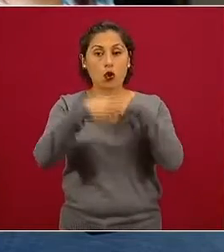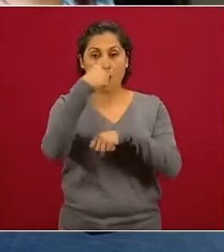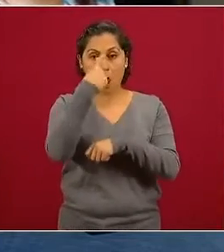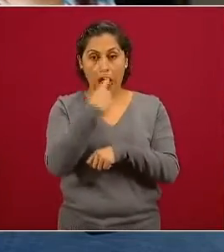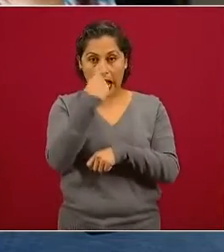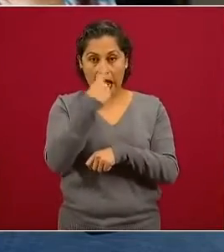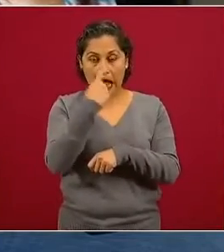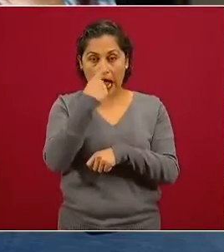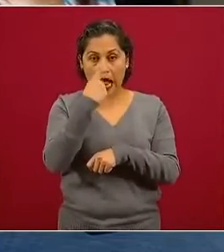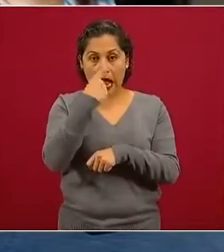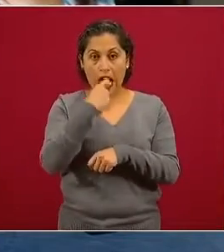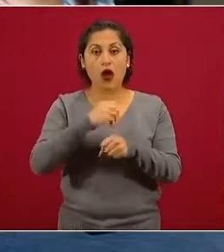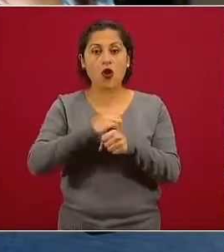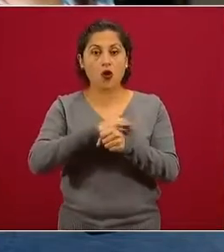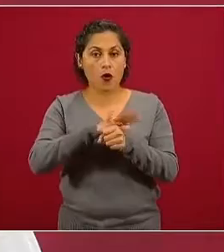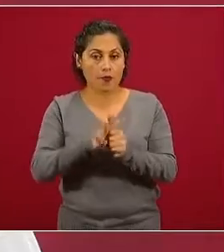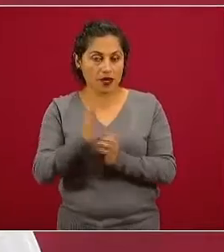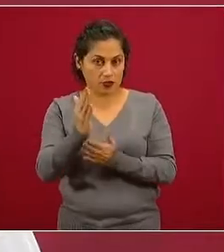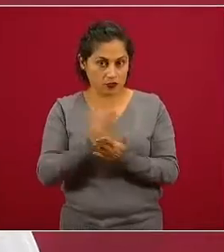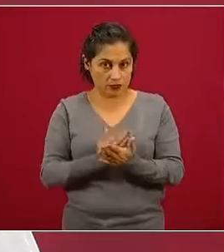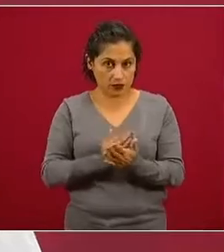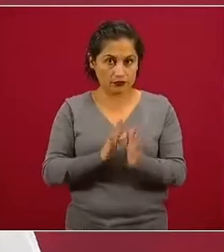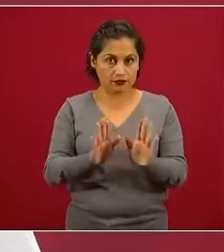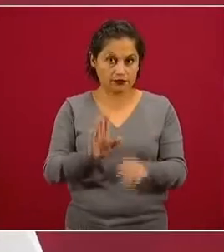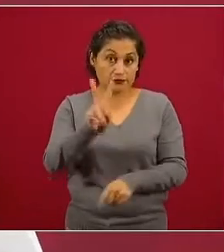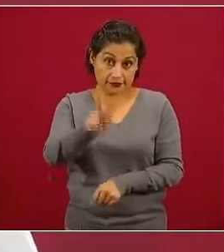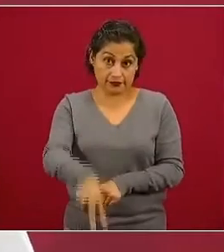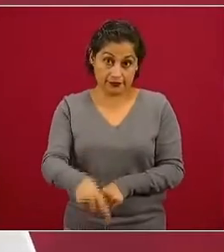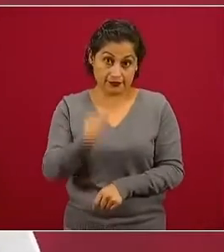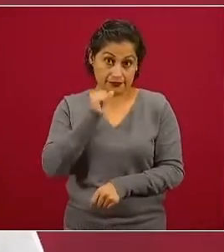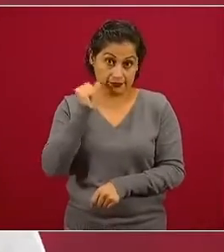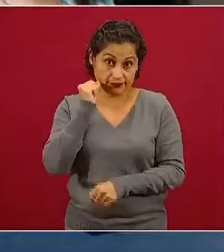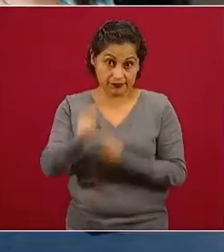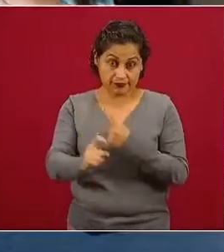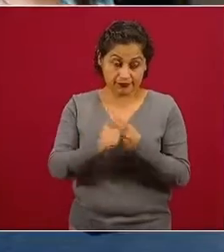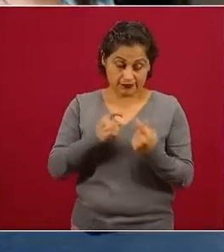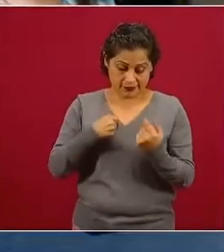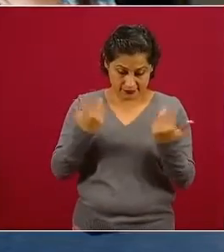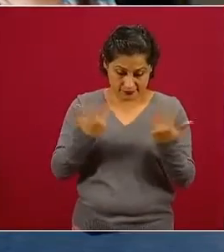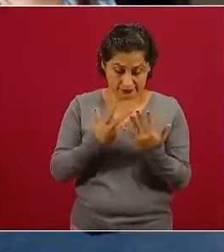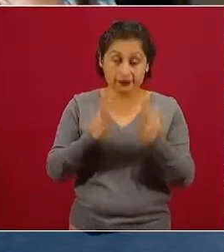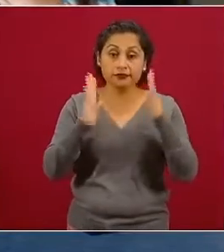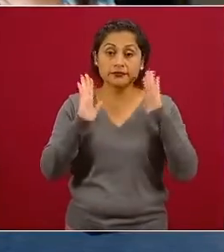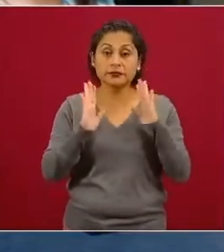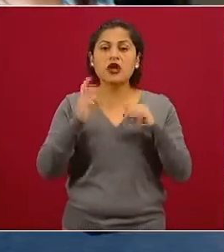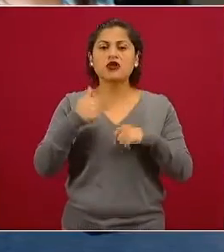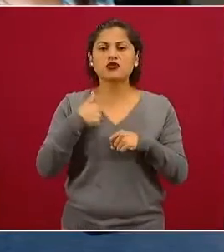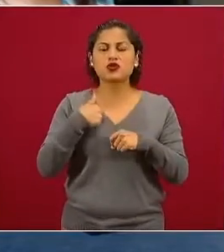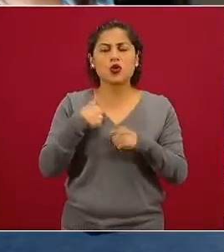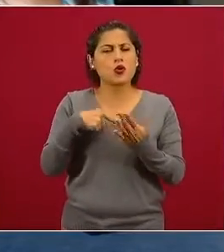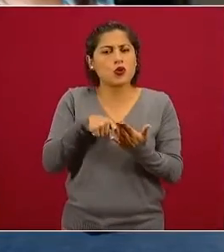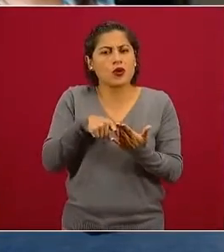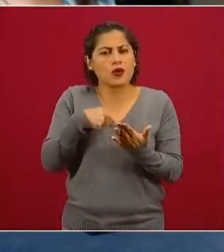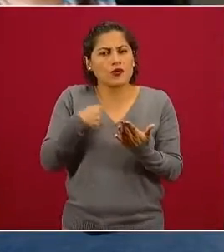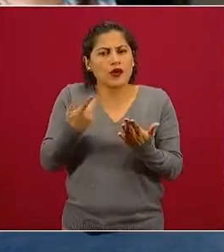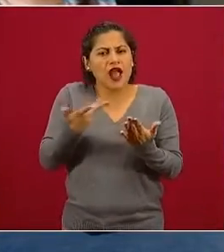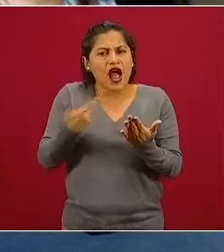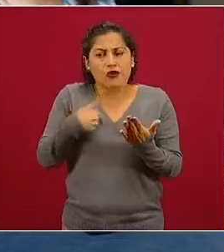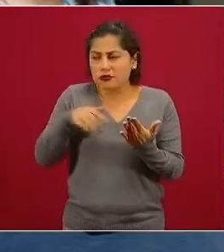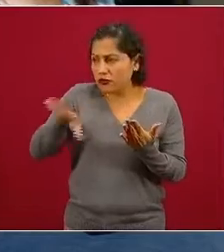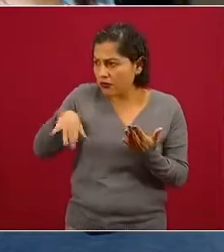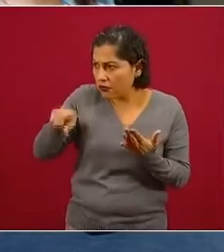Gracias, buenas noches. Y yo quiero saber un poco cómo funciona esto de verificados, es decir, si ahorita yo